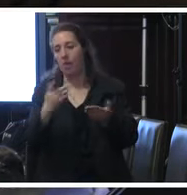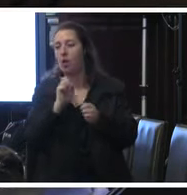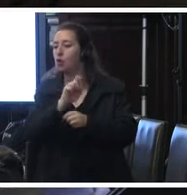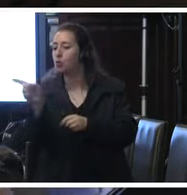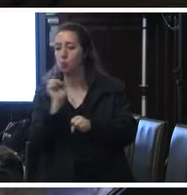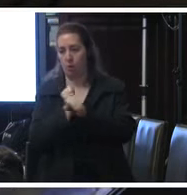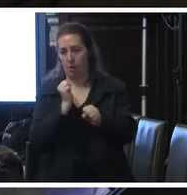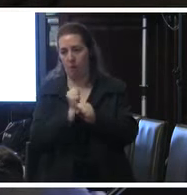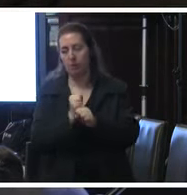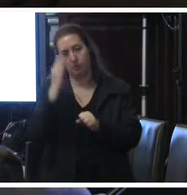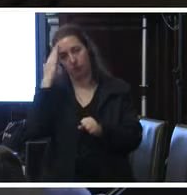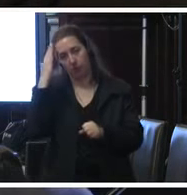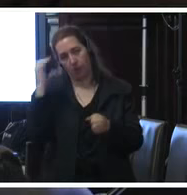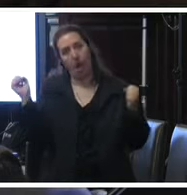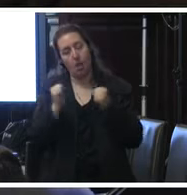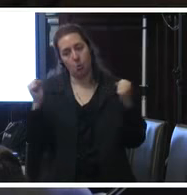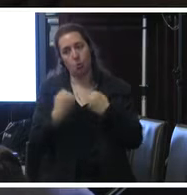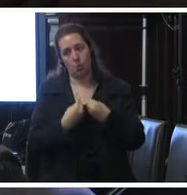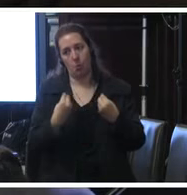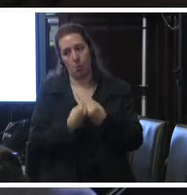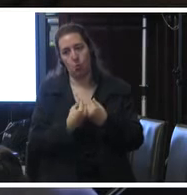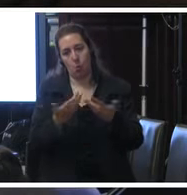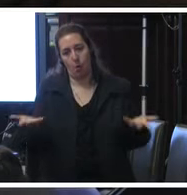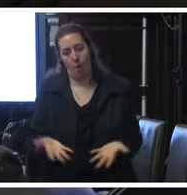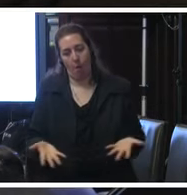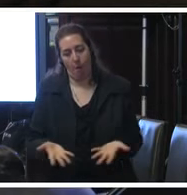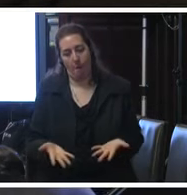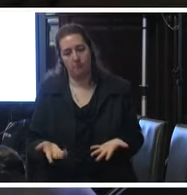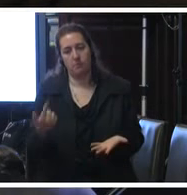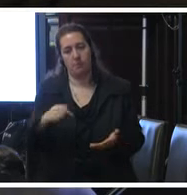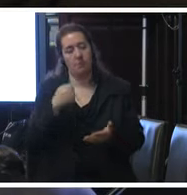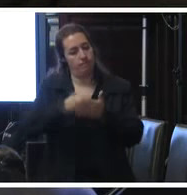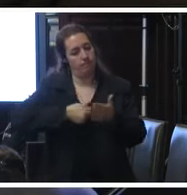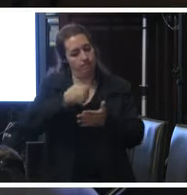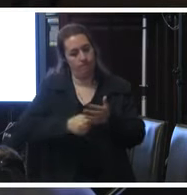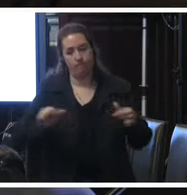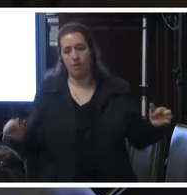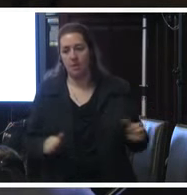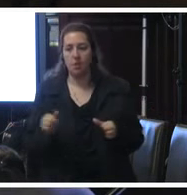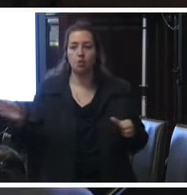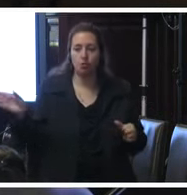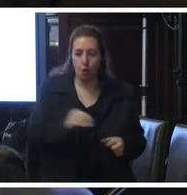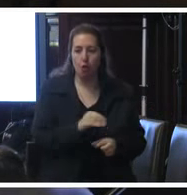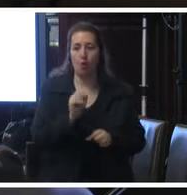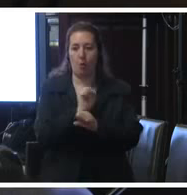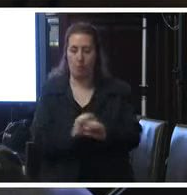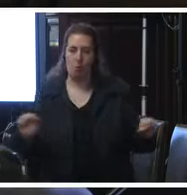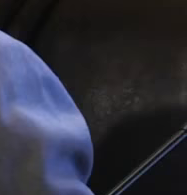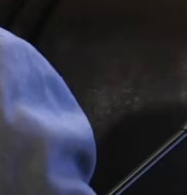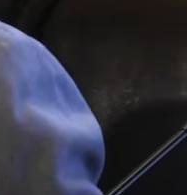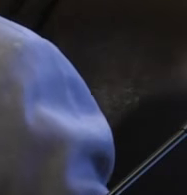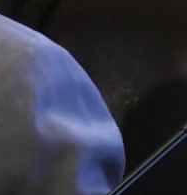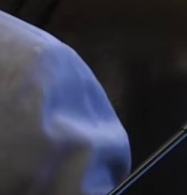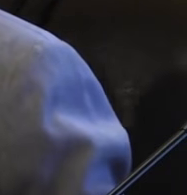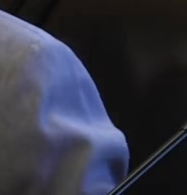que asusta mucho lo que está pasando ahora y vamos a tratar de hacer todo en la medida de lo posible para ver que ustedes